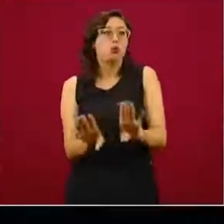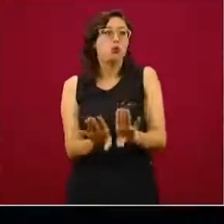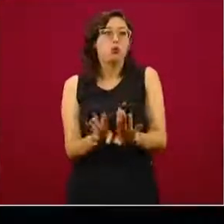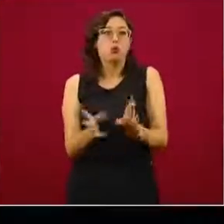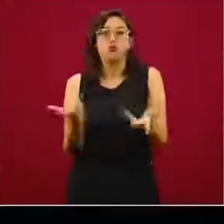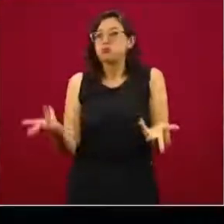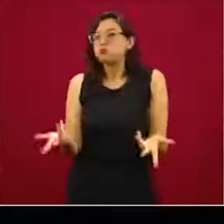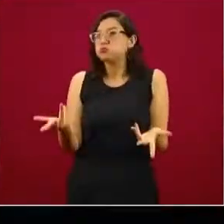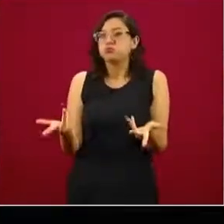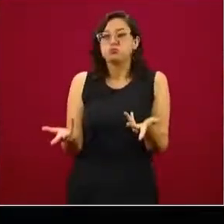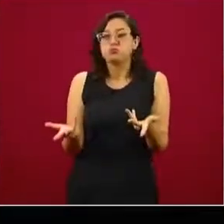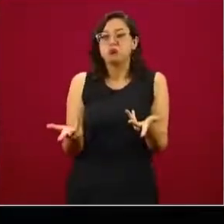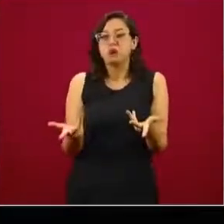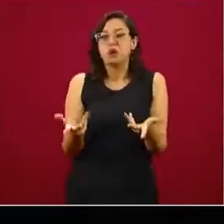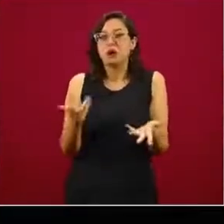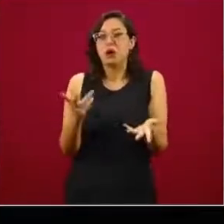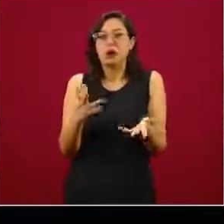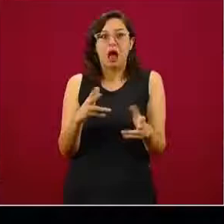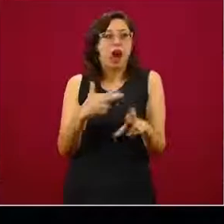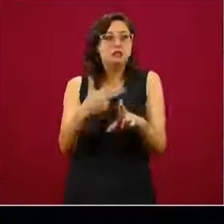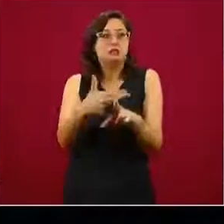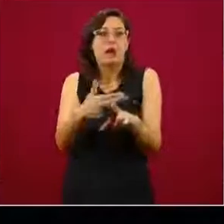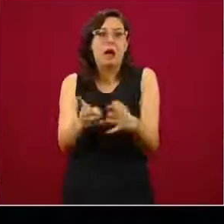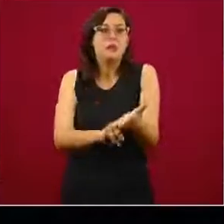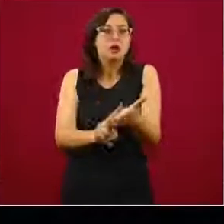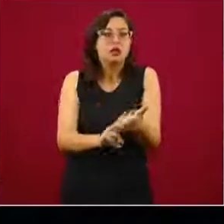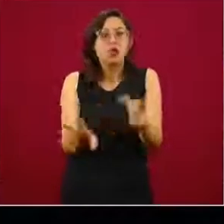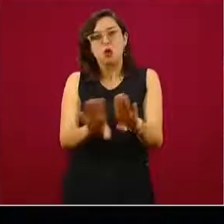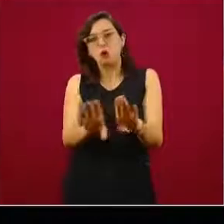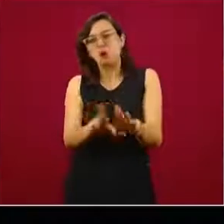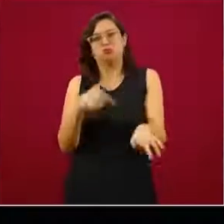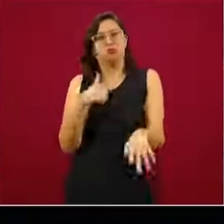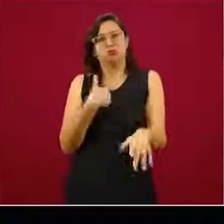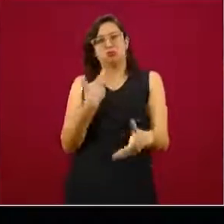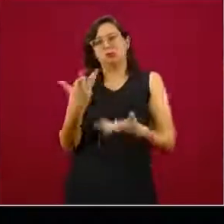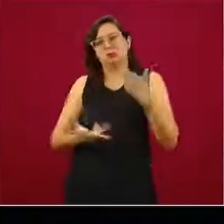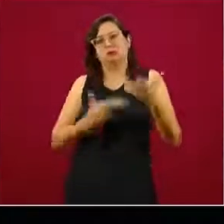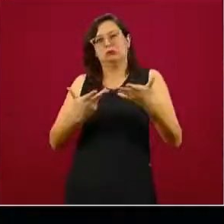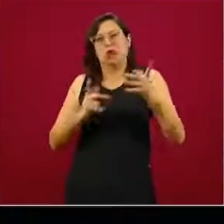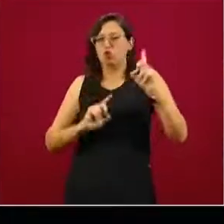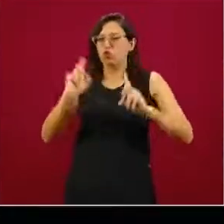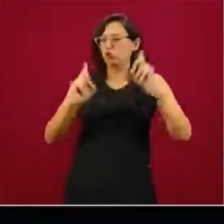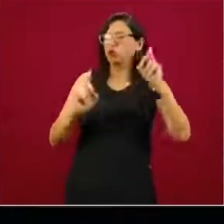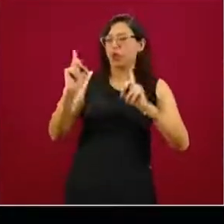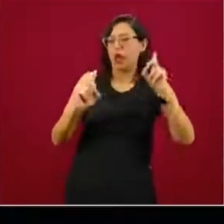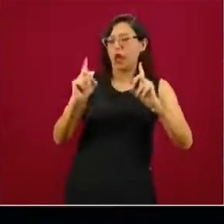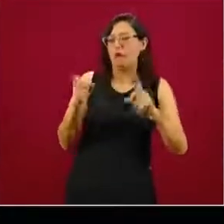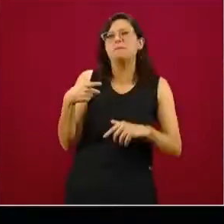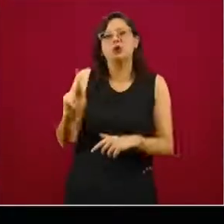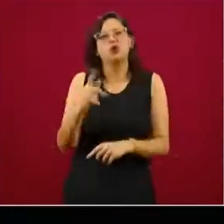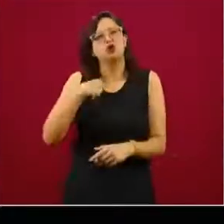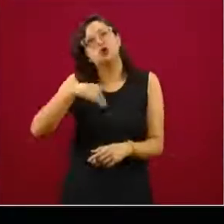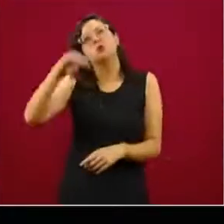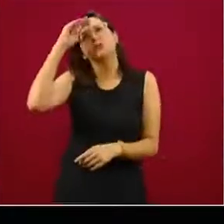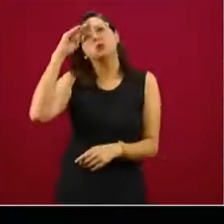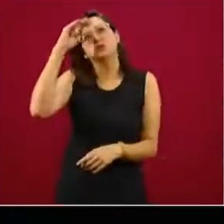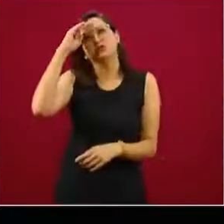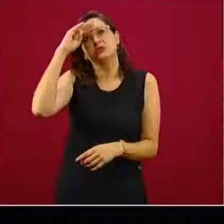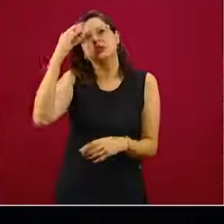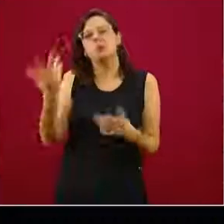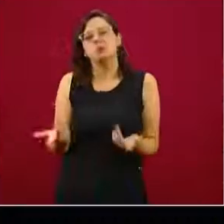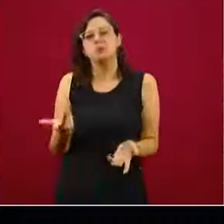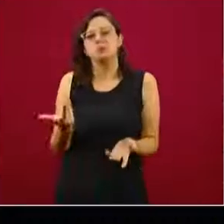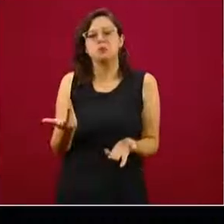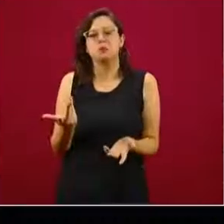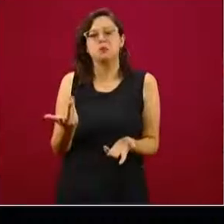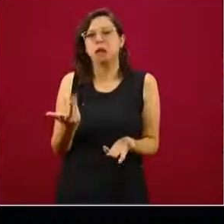¿cómo vamos a llegar al semáforo verde, ¿no? También estoy dudando un poquito en ese sentido, pero por lo menos yo pienso que sí sería algo también ahorita